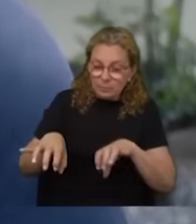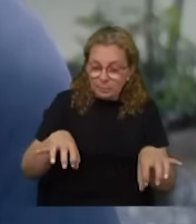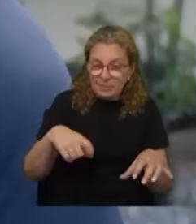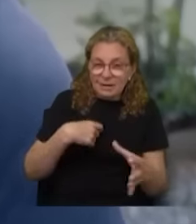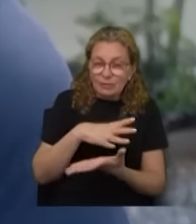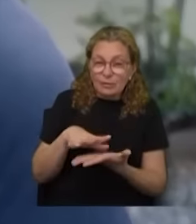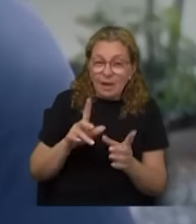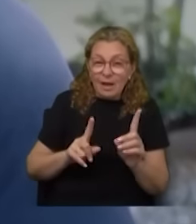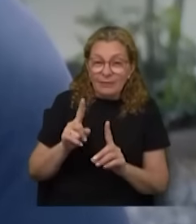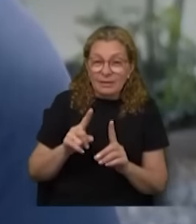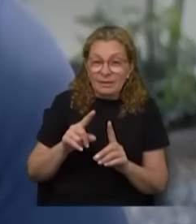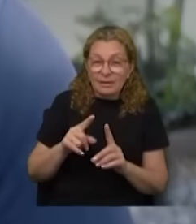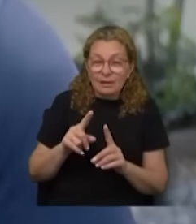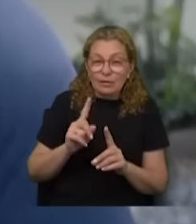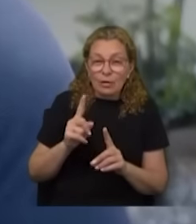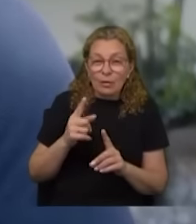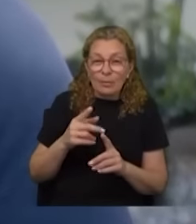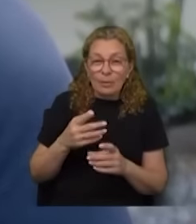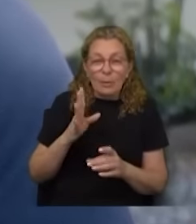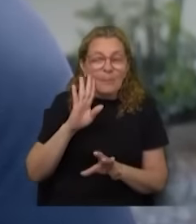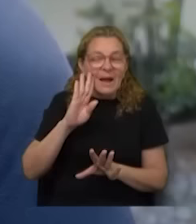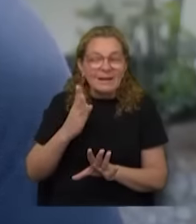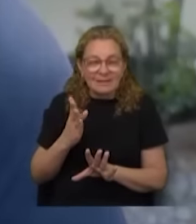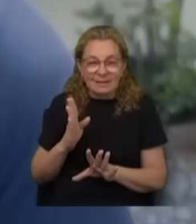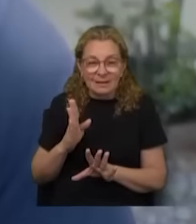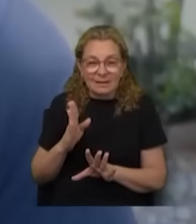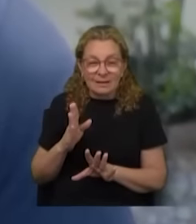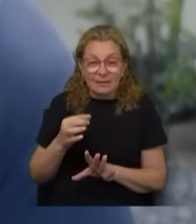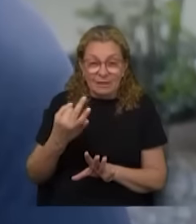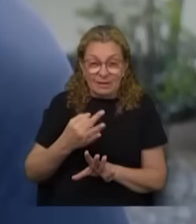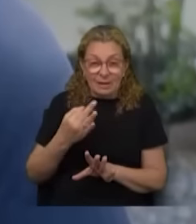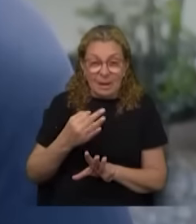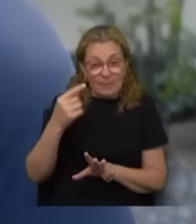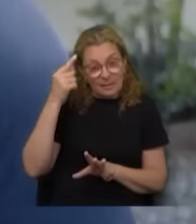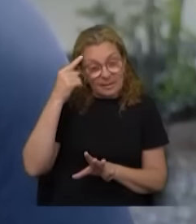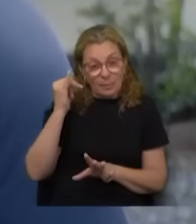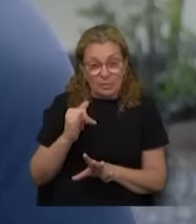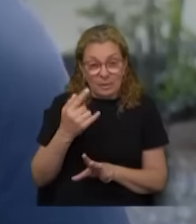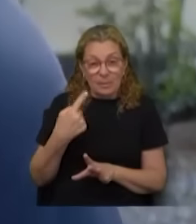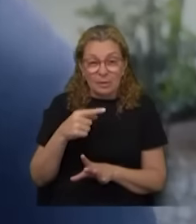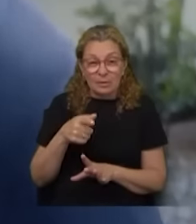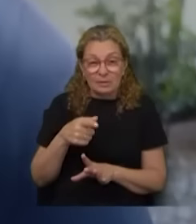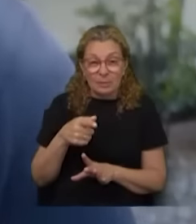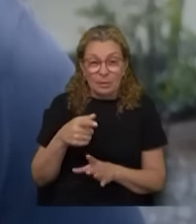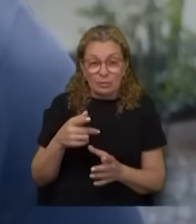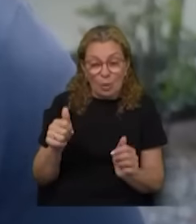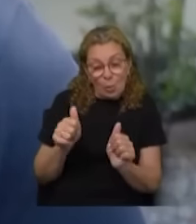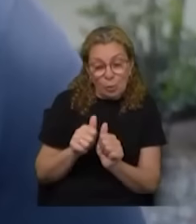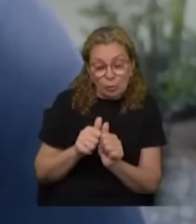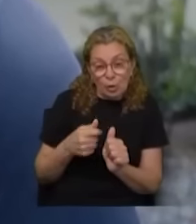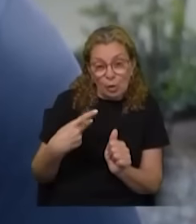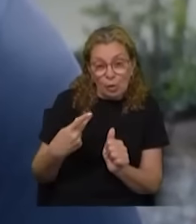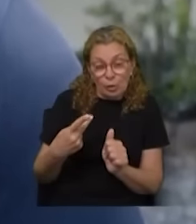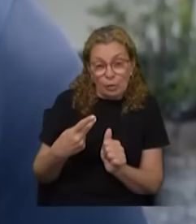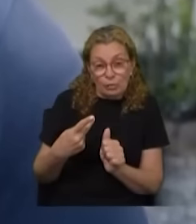sociedad que a veces quizás no sea más aparente este de que Real queremos creer que es eso pero bueno creemos que esta fórmula Este sí se